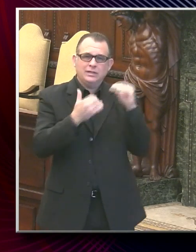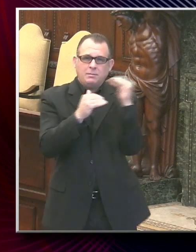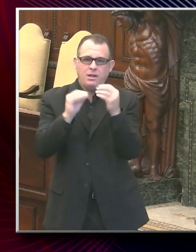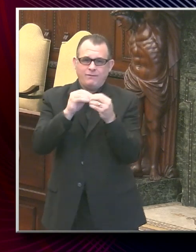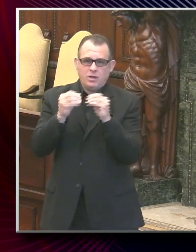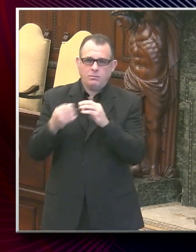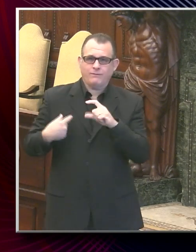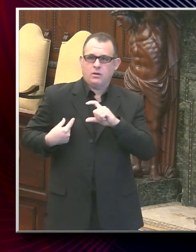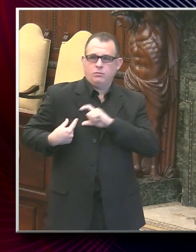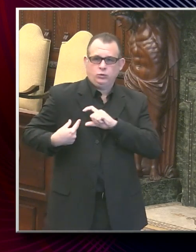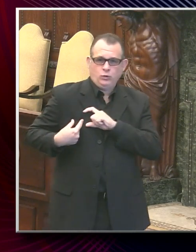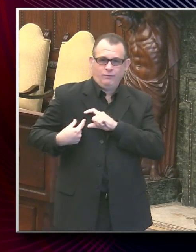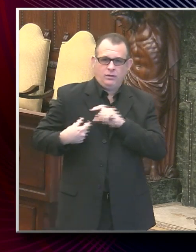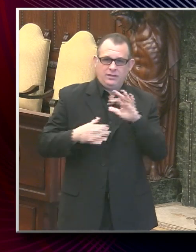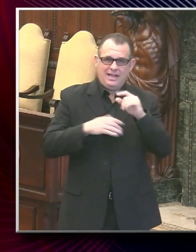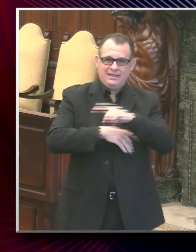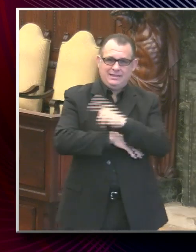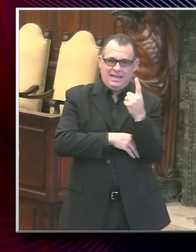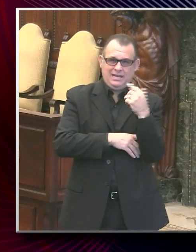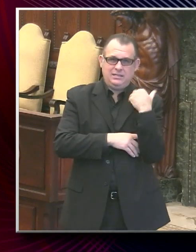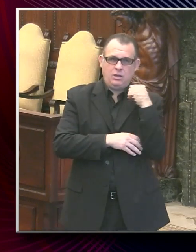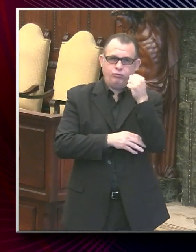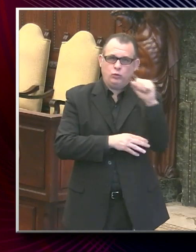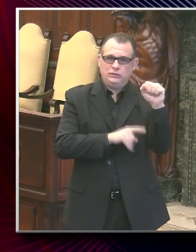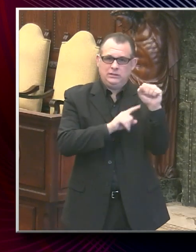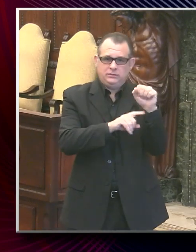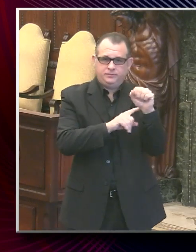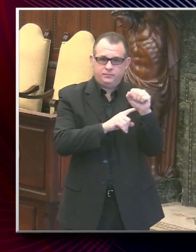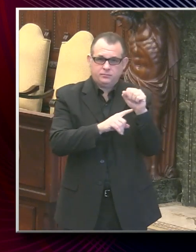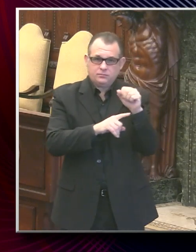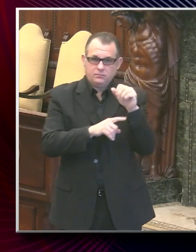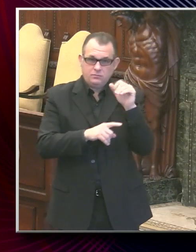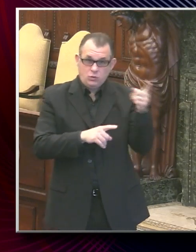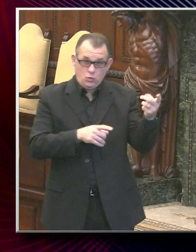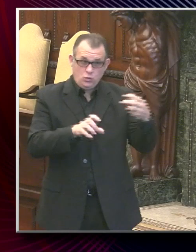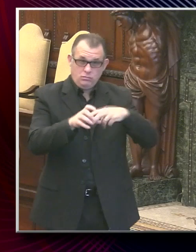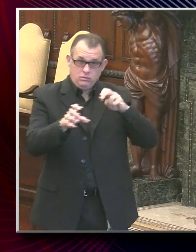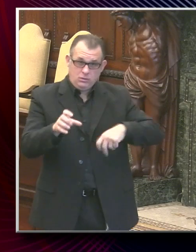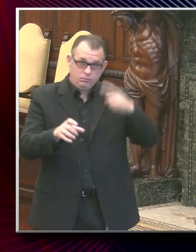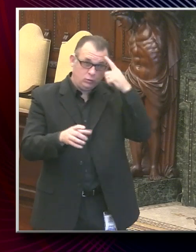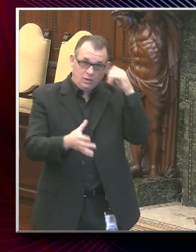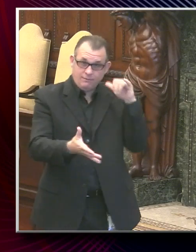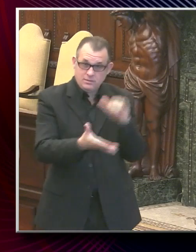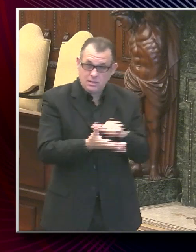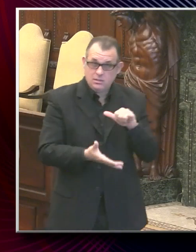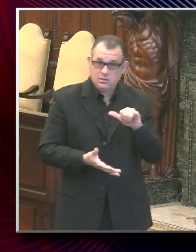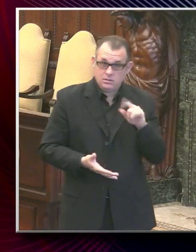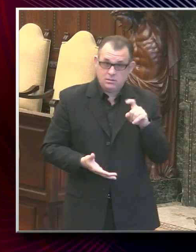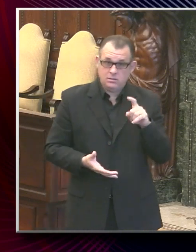not reflect any decisions related to the police department deployment.